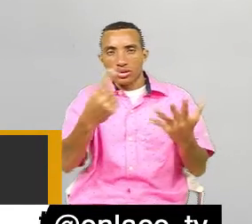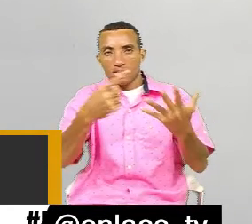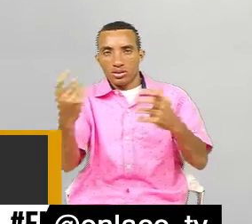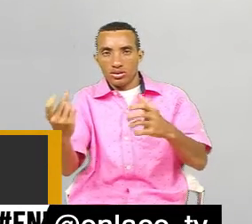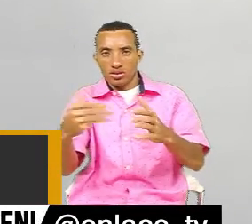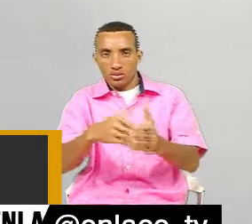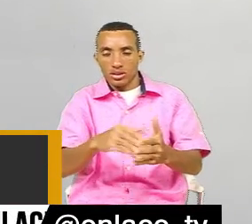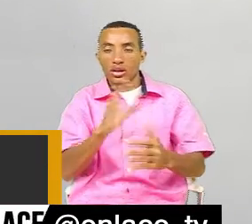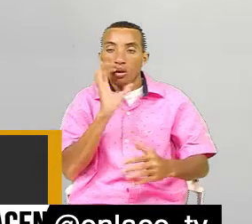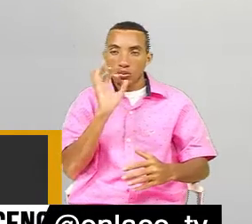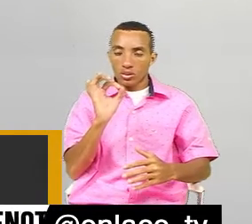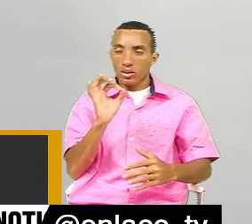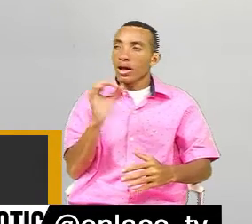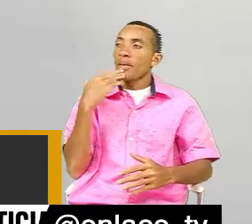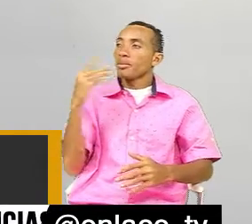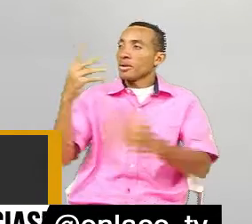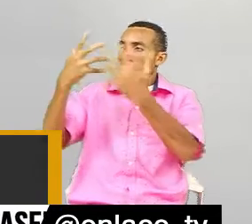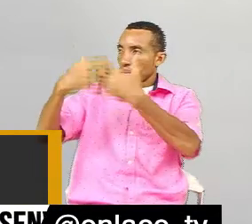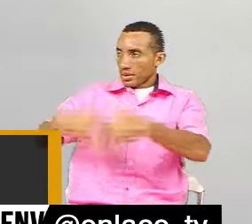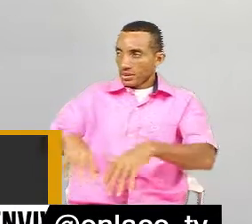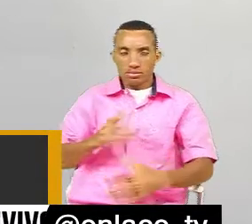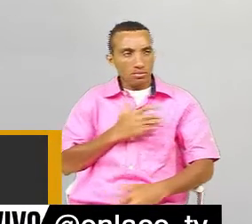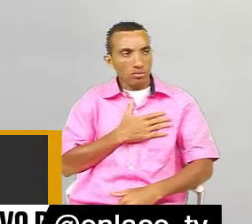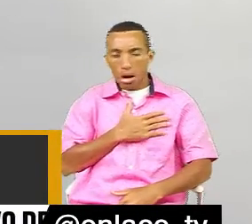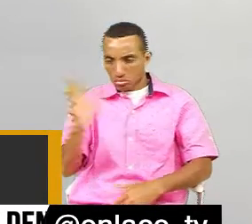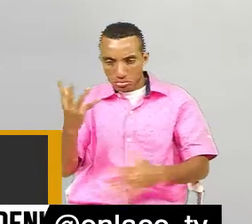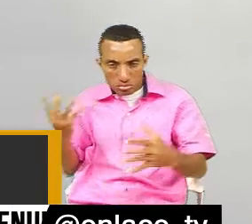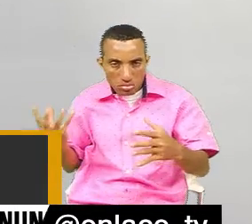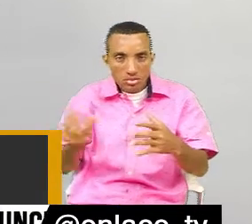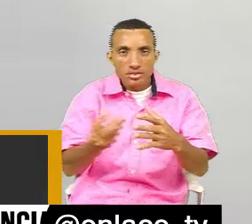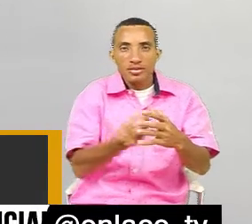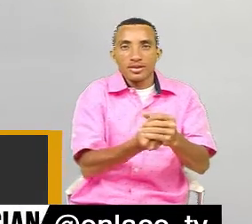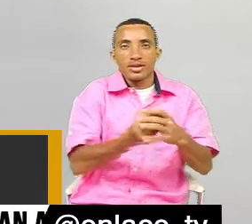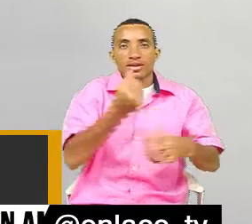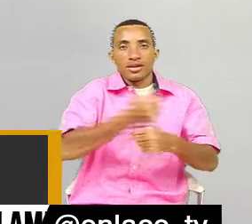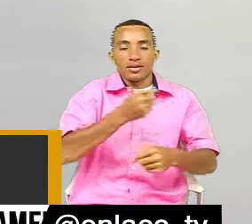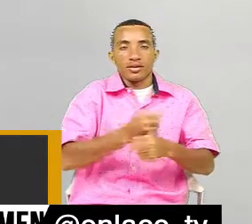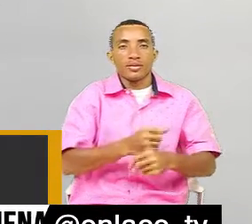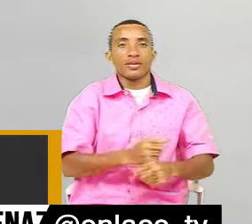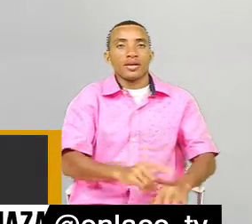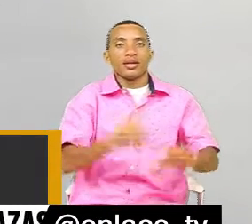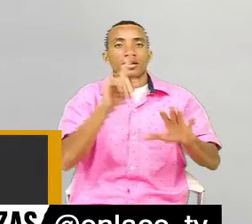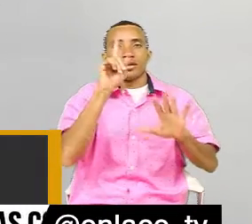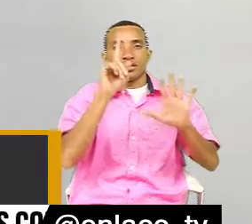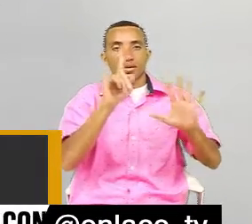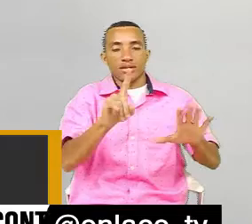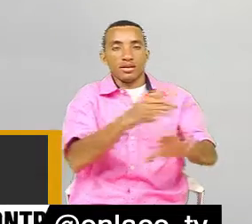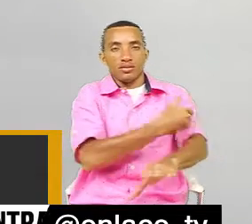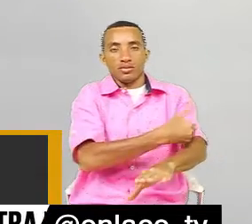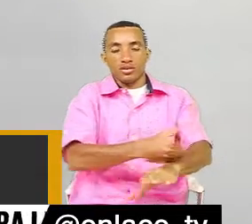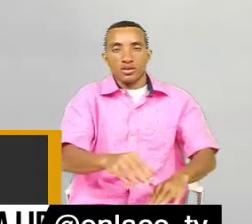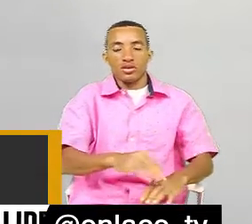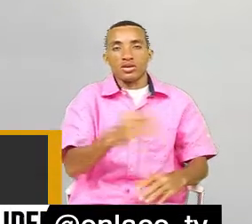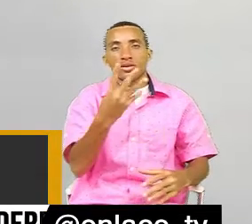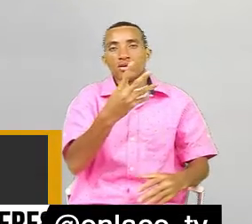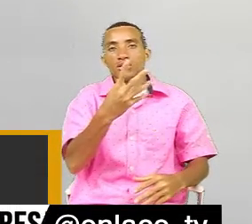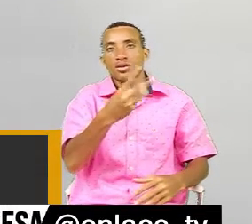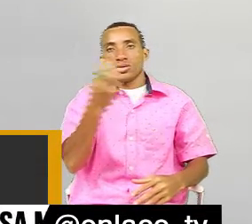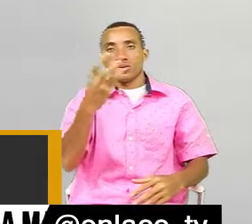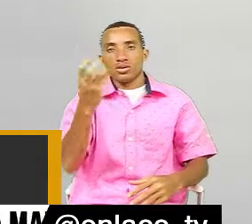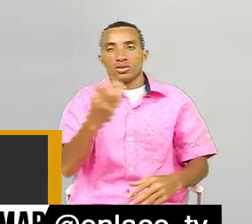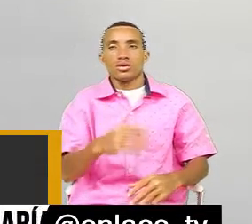este empresario al programa de 40.000 primeros empleos, va a obtener un ahorro de 6.800.000 pesos aproximadamente. Entonces, eso es lo